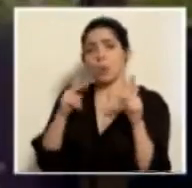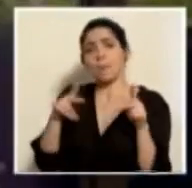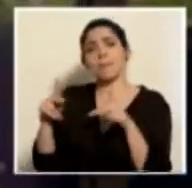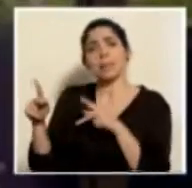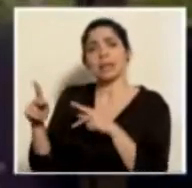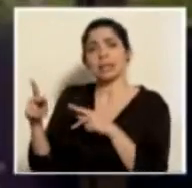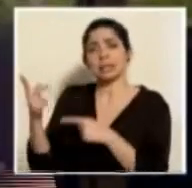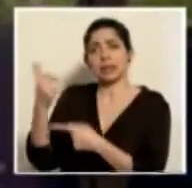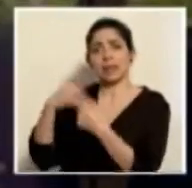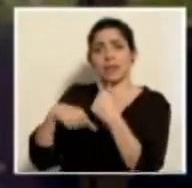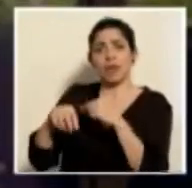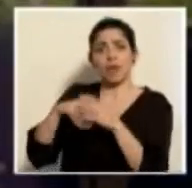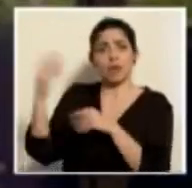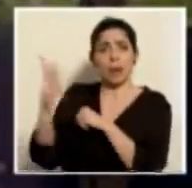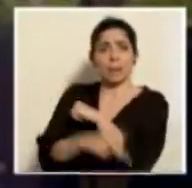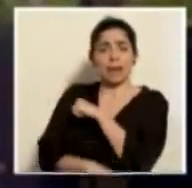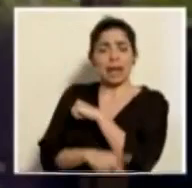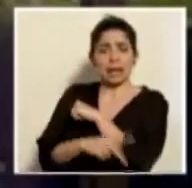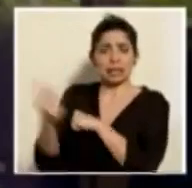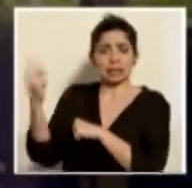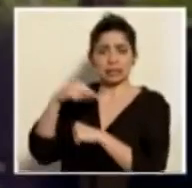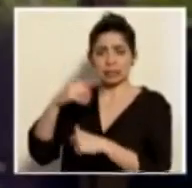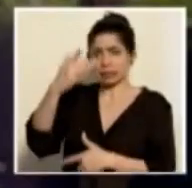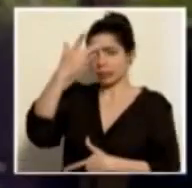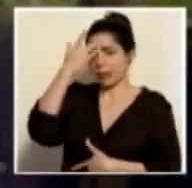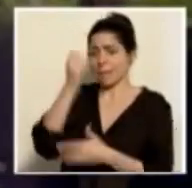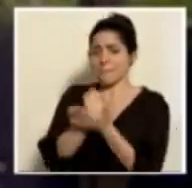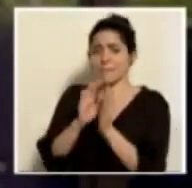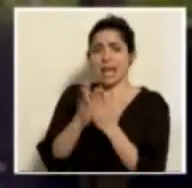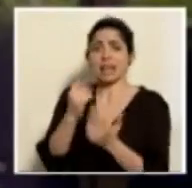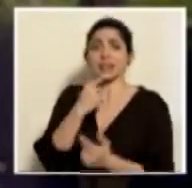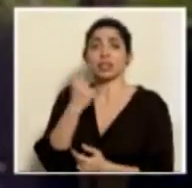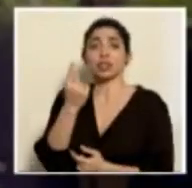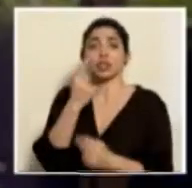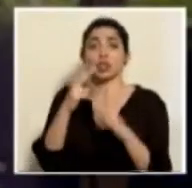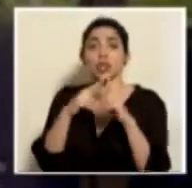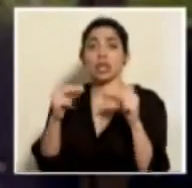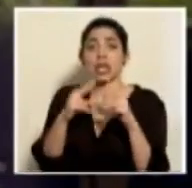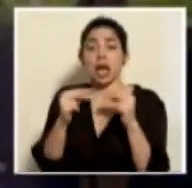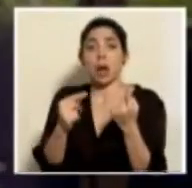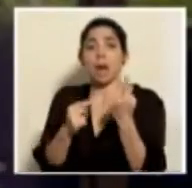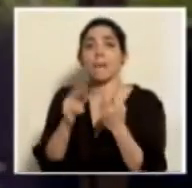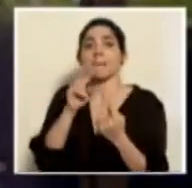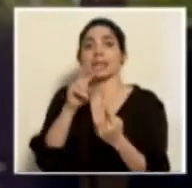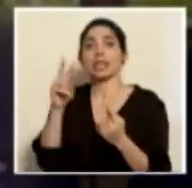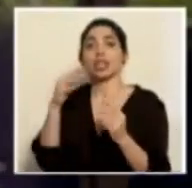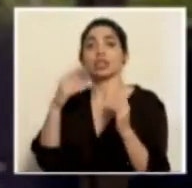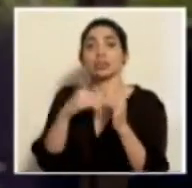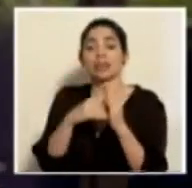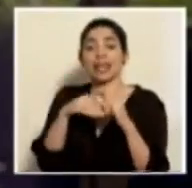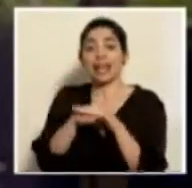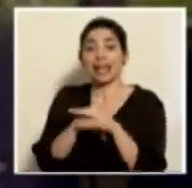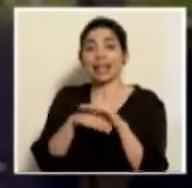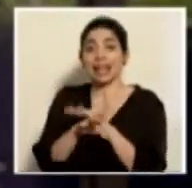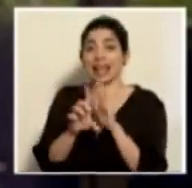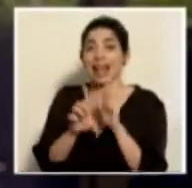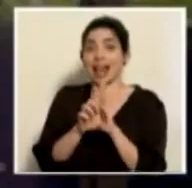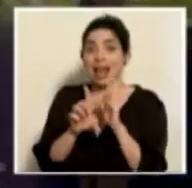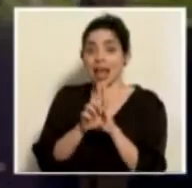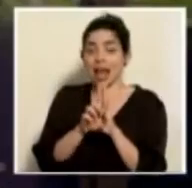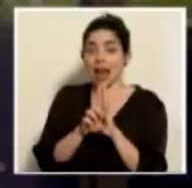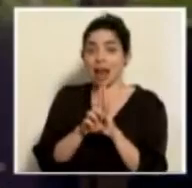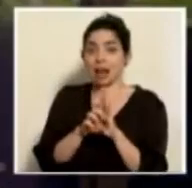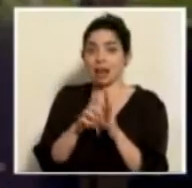entrado contagiadas desde fuera del país. Migración indica que solo de Nicaragua hemos recibido 22.000 ingresos legales en lo que va del cierre